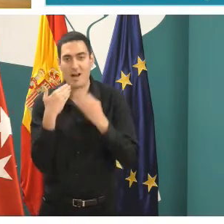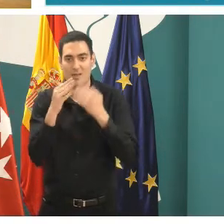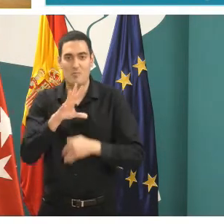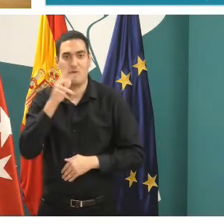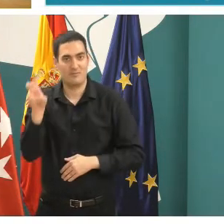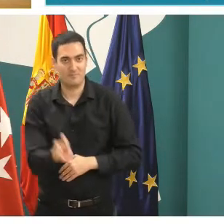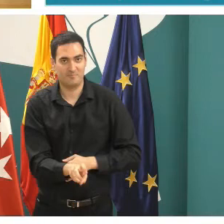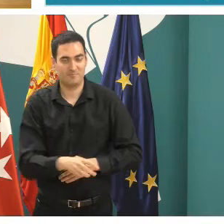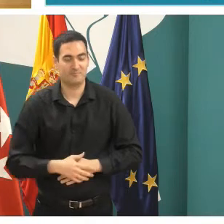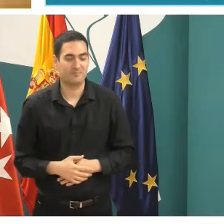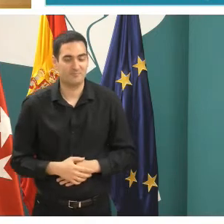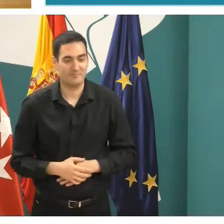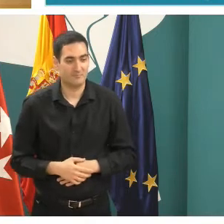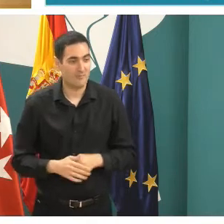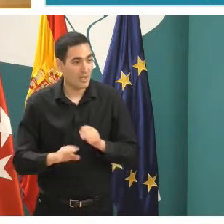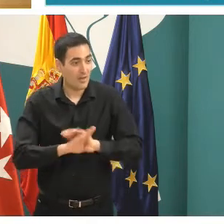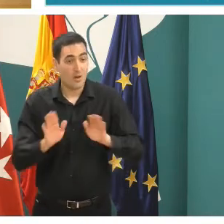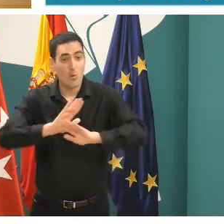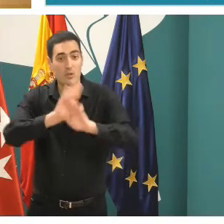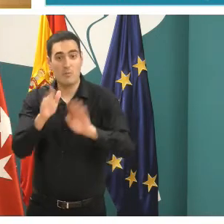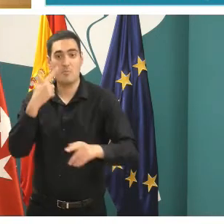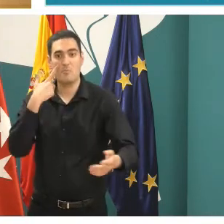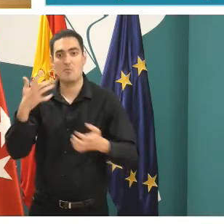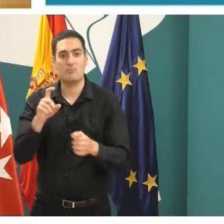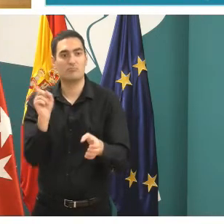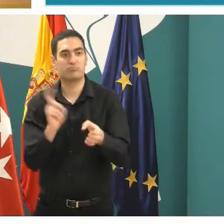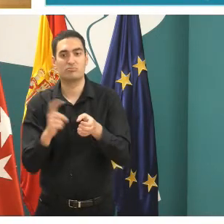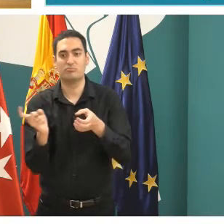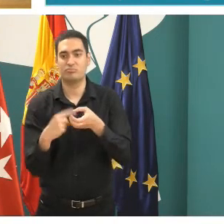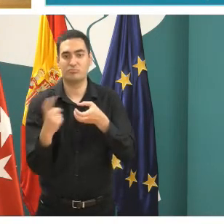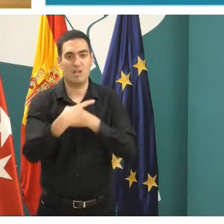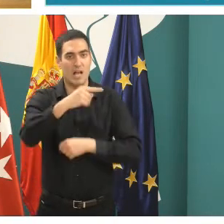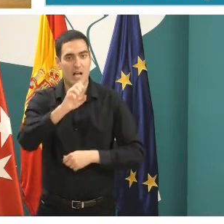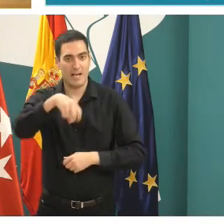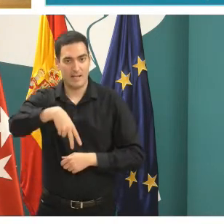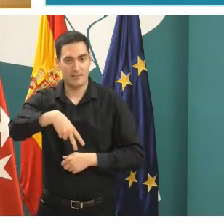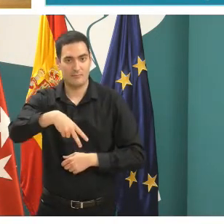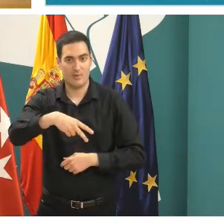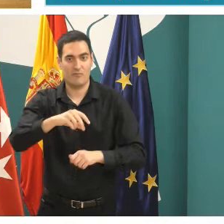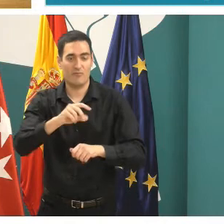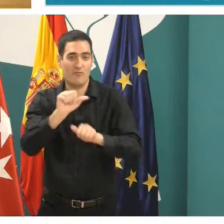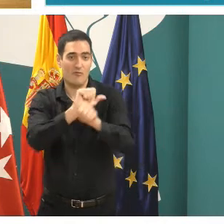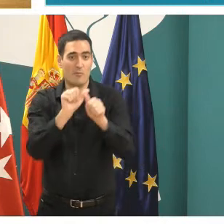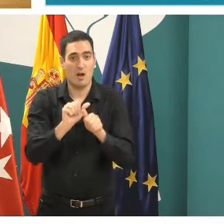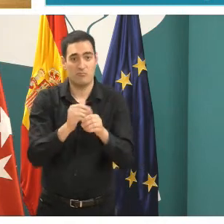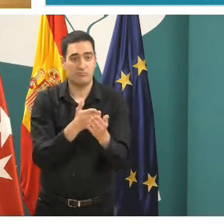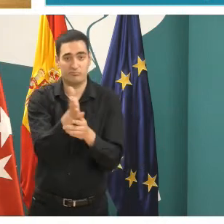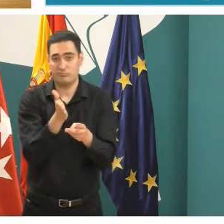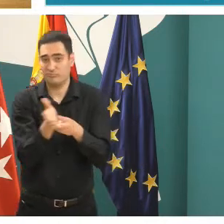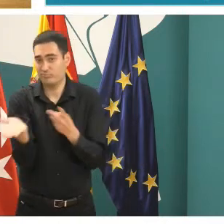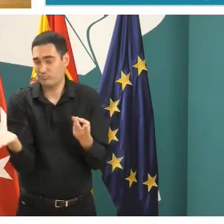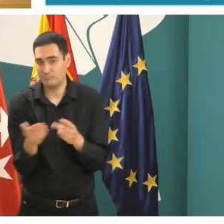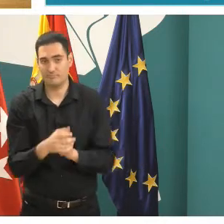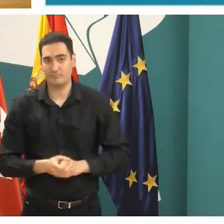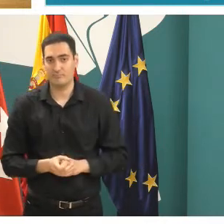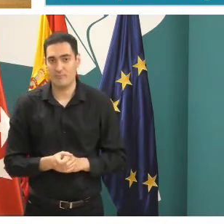aquí. Y nada, pues por último destacar la participación de los miembros del GEN, que de una forma u otra han contribuido